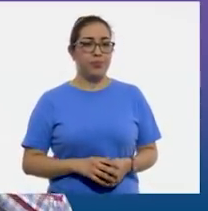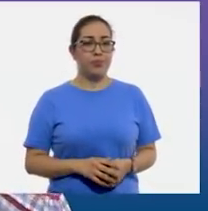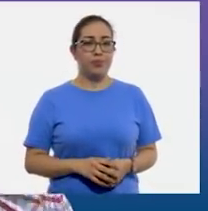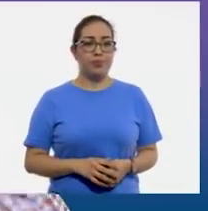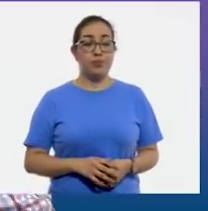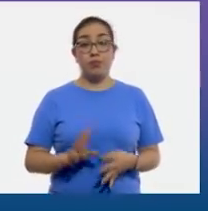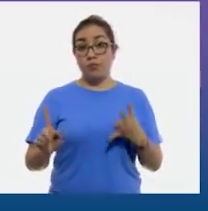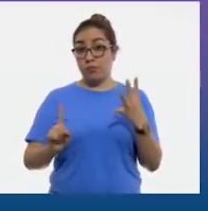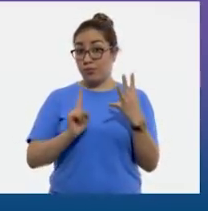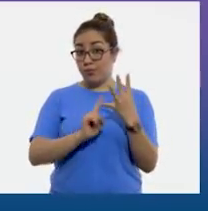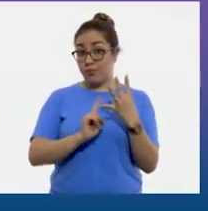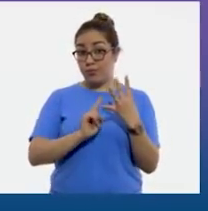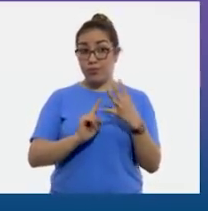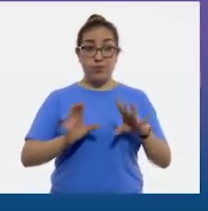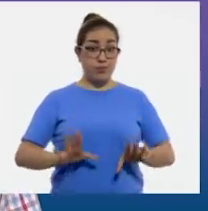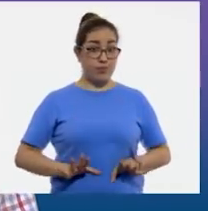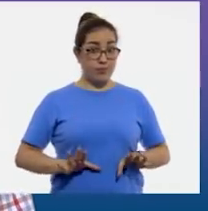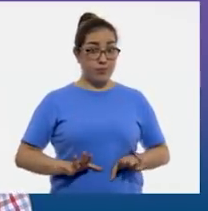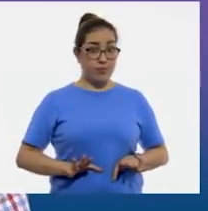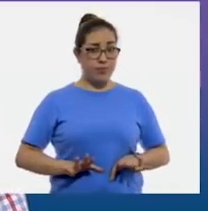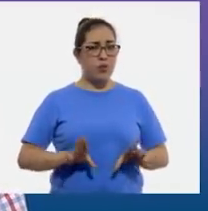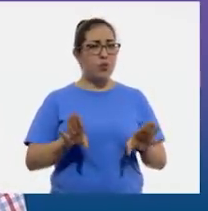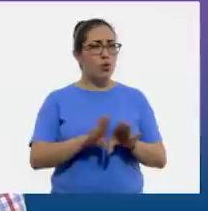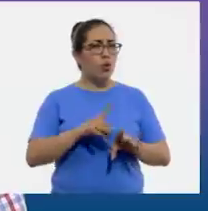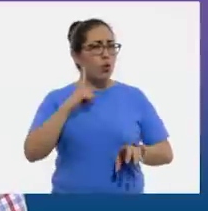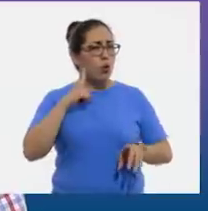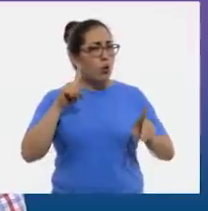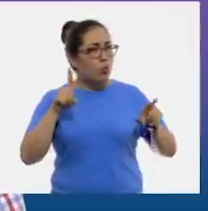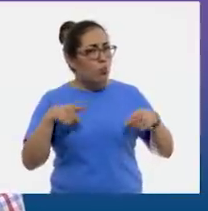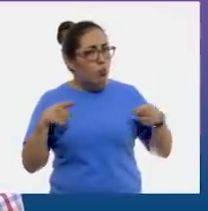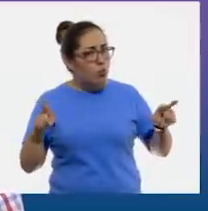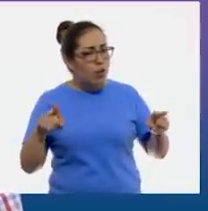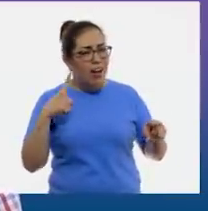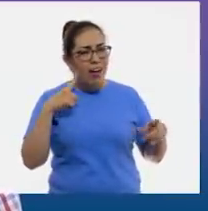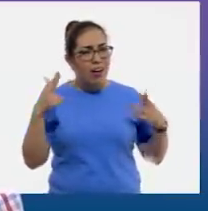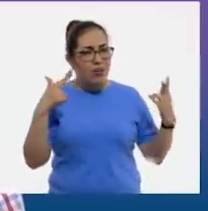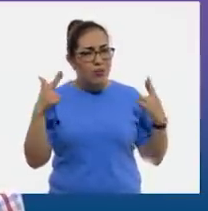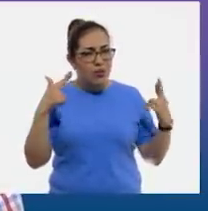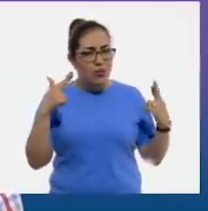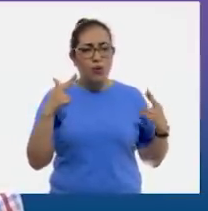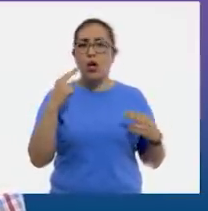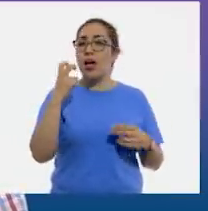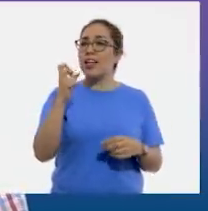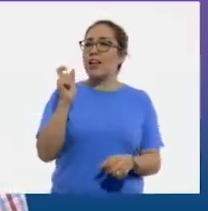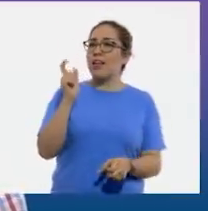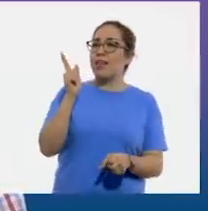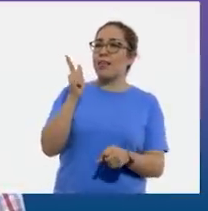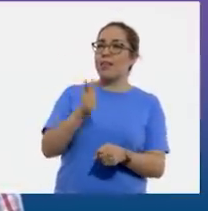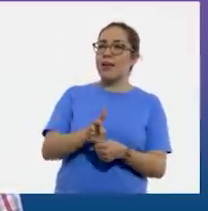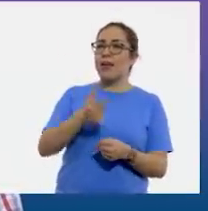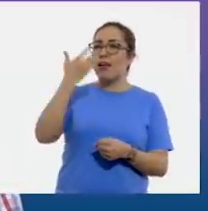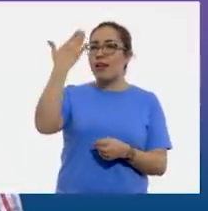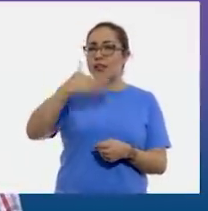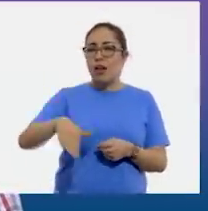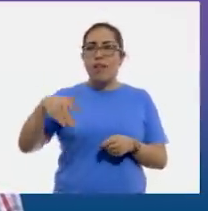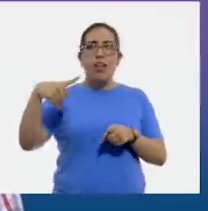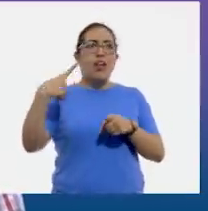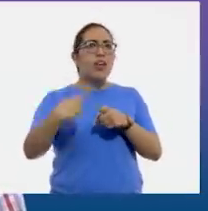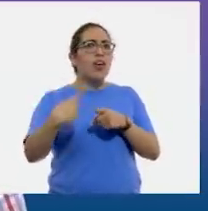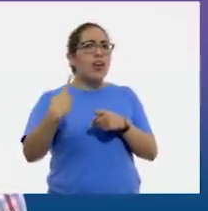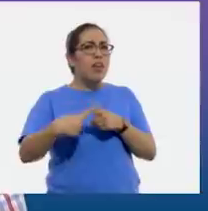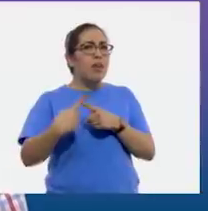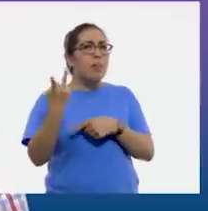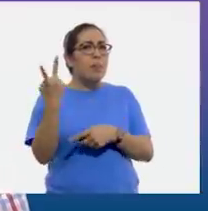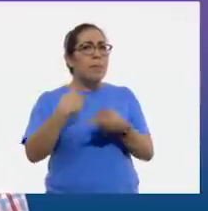La cuarta, el timbre, que es lo que nos permite saber quién emite el sonido